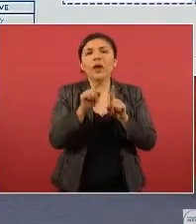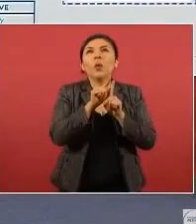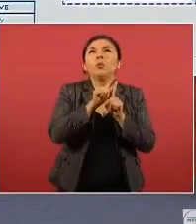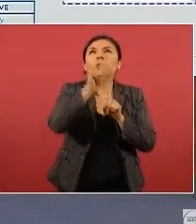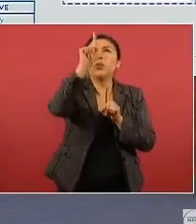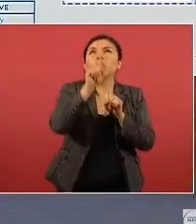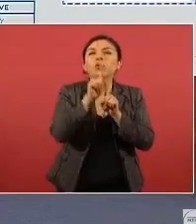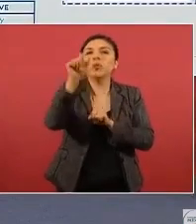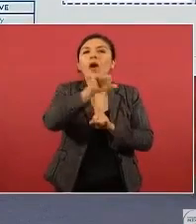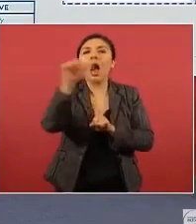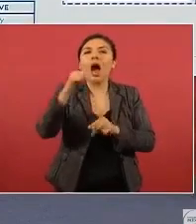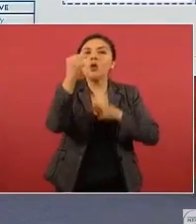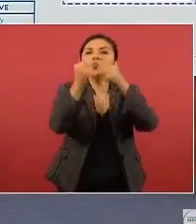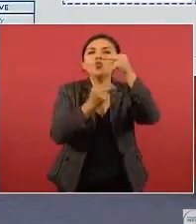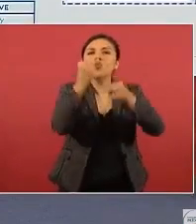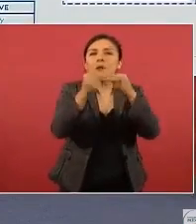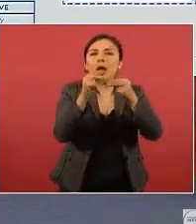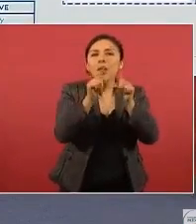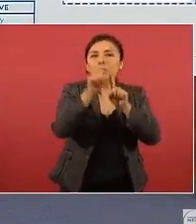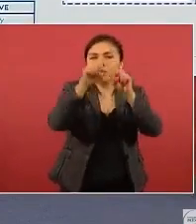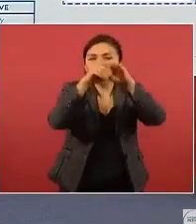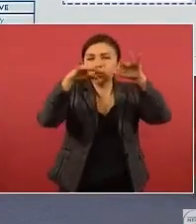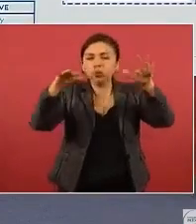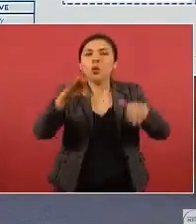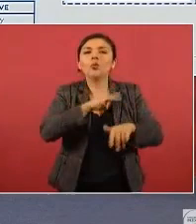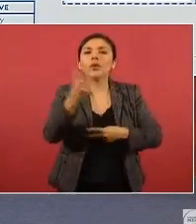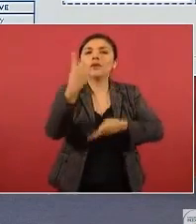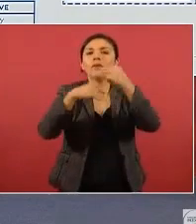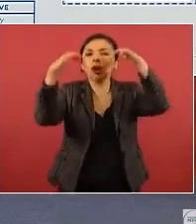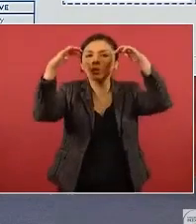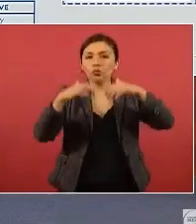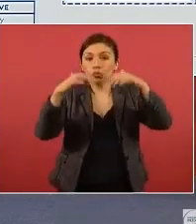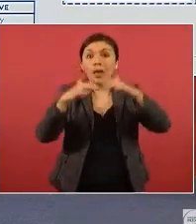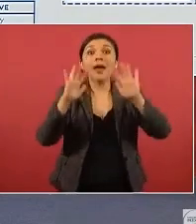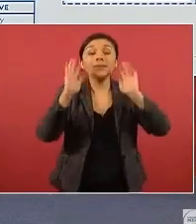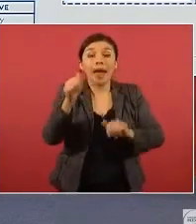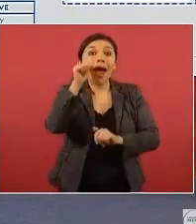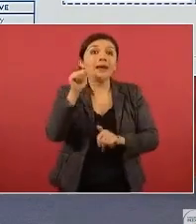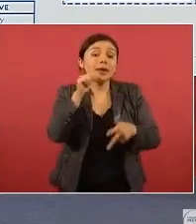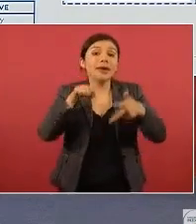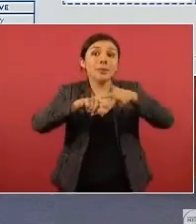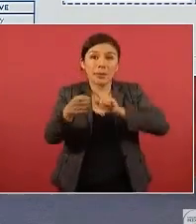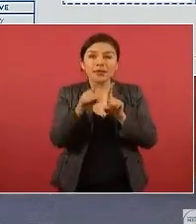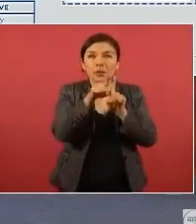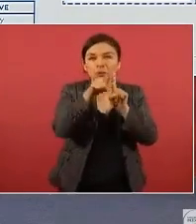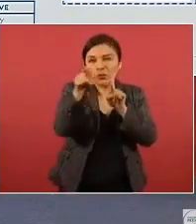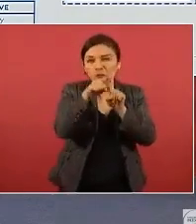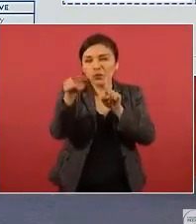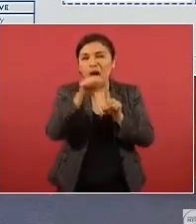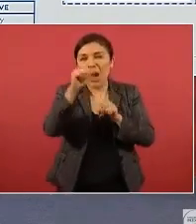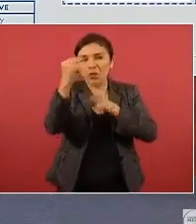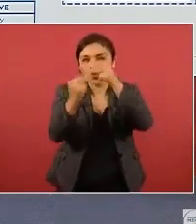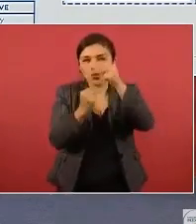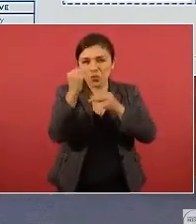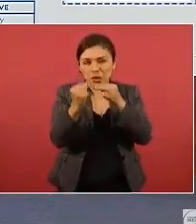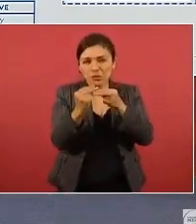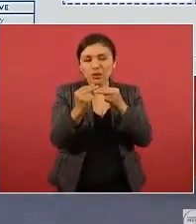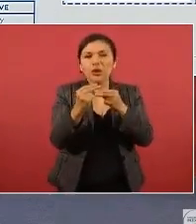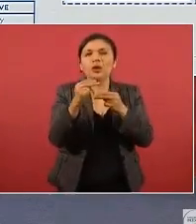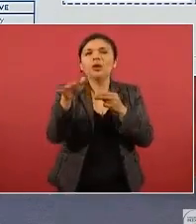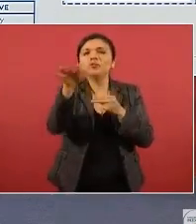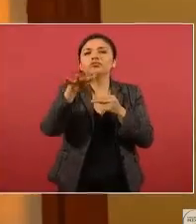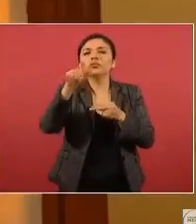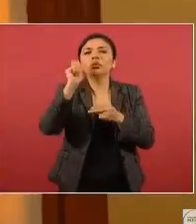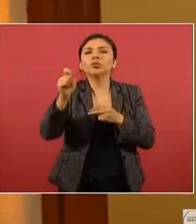nubes y generar de lluvia ya el día de ayer hizo el bombardeo de nubes en la parte el